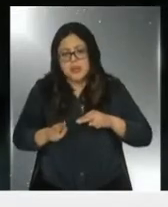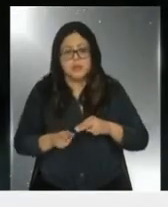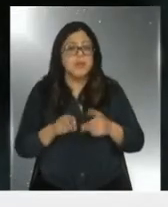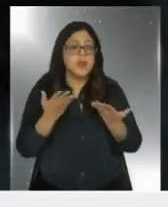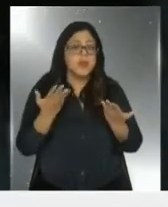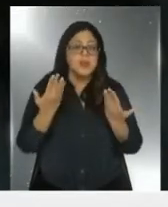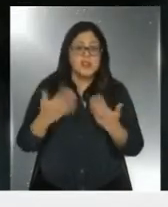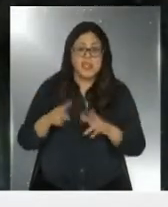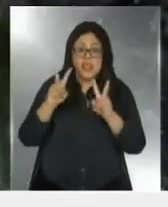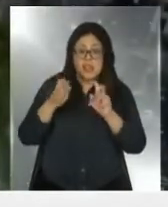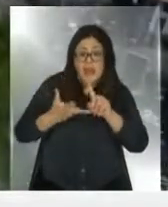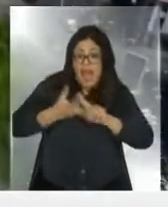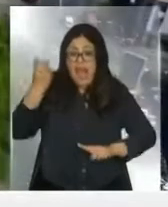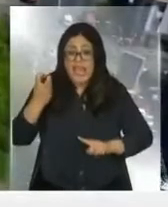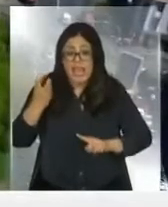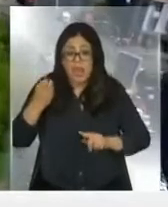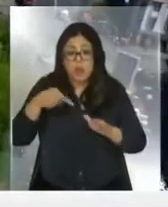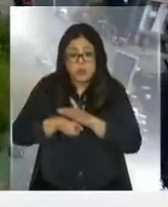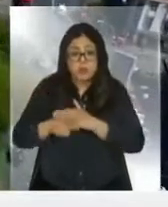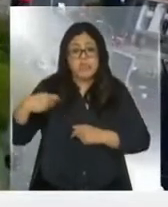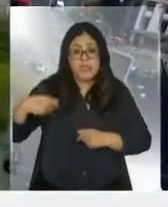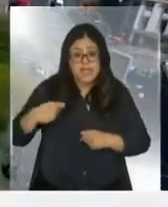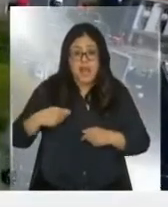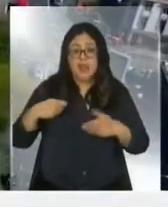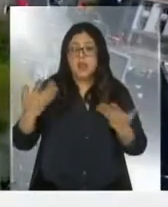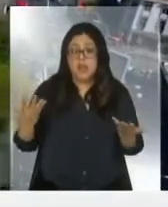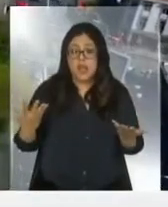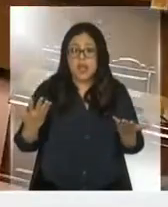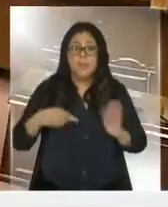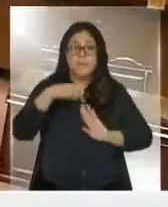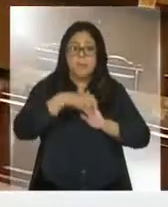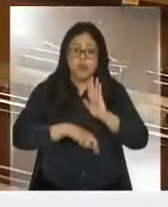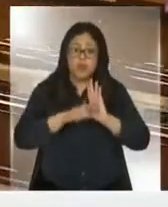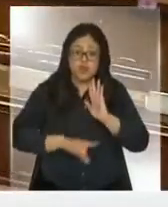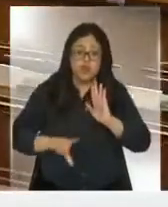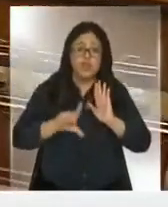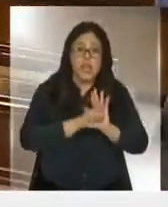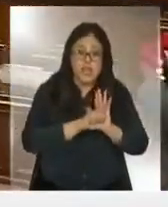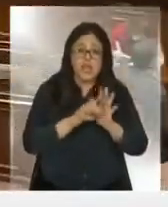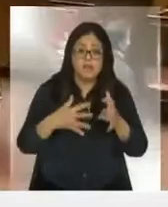Luego de la ola de hackeos, el Senado puso en marcha un proyecto de ley que